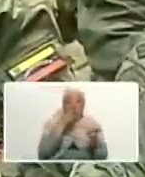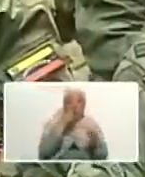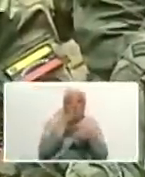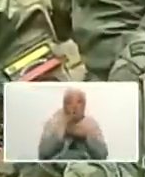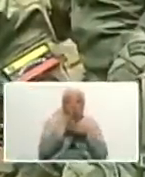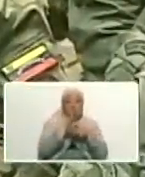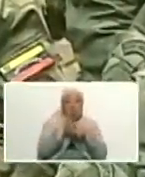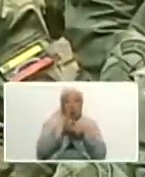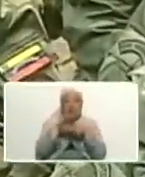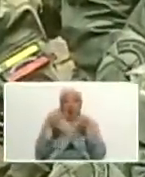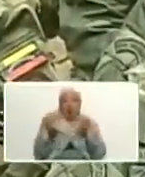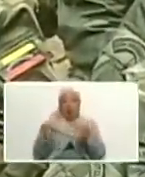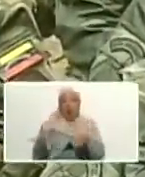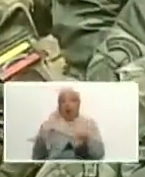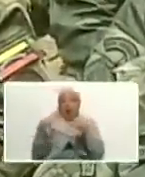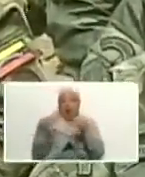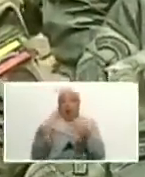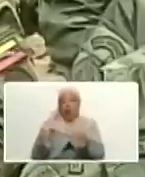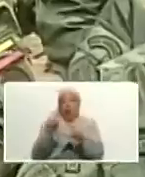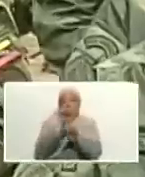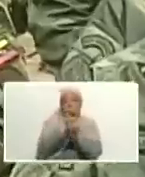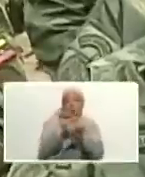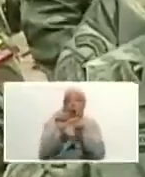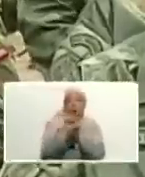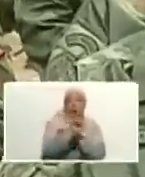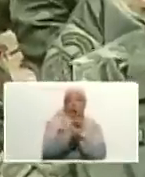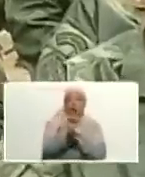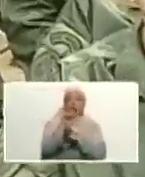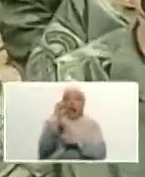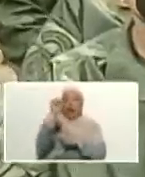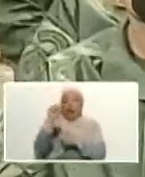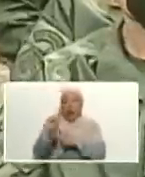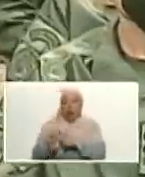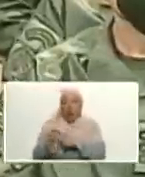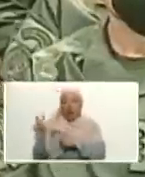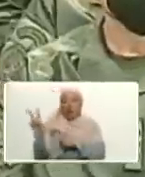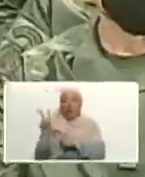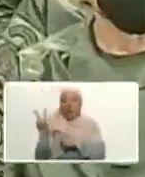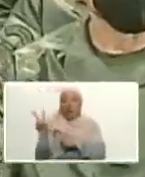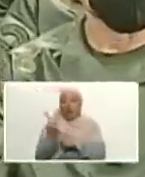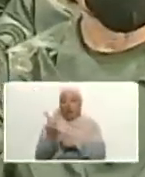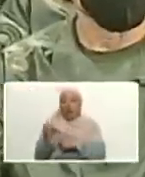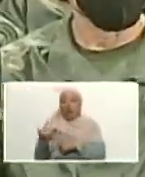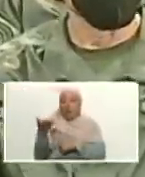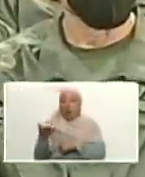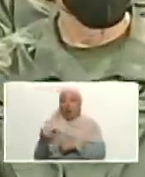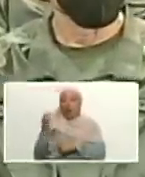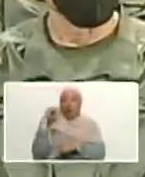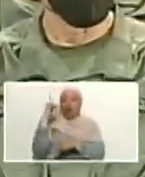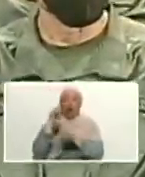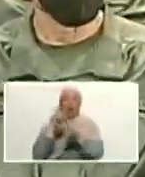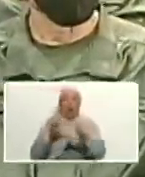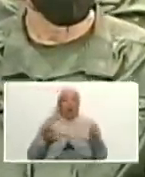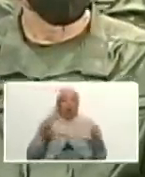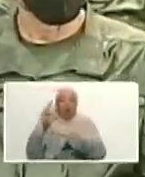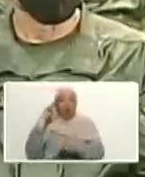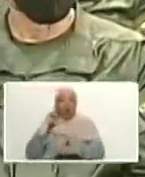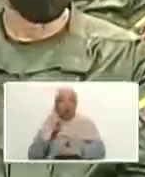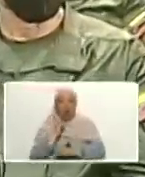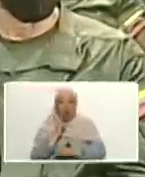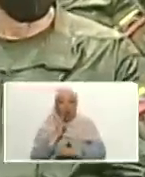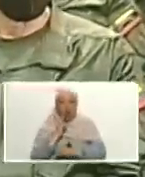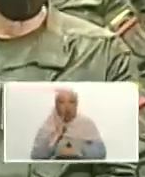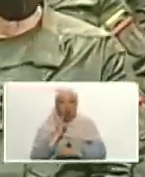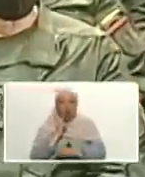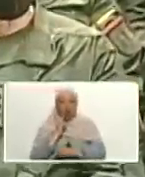sistema ecológico venezolano, sobre todo en el sur de Venezuela, donde bandas criminales se dedican a